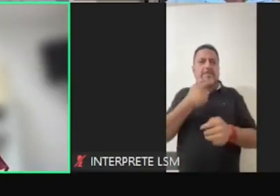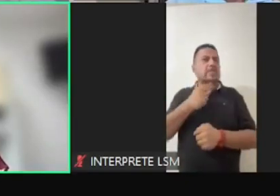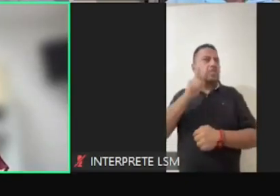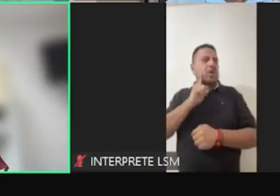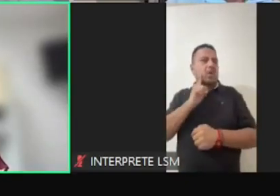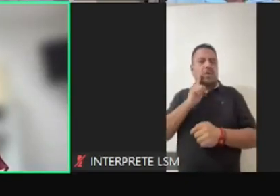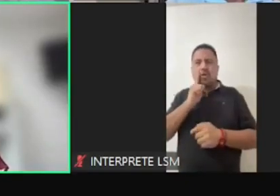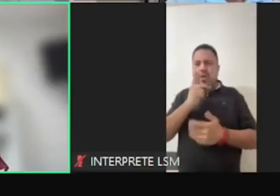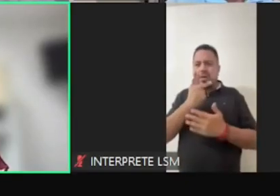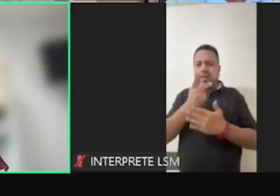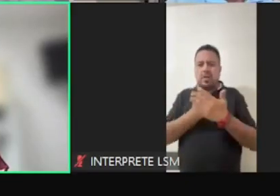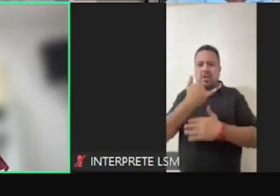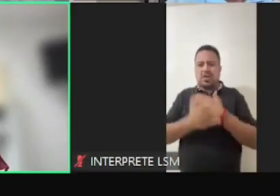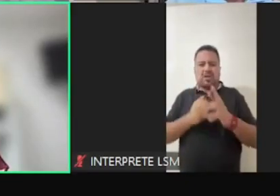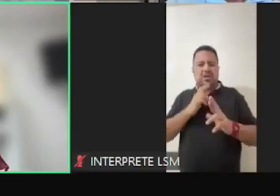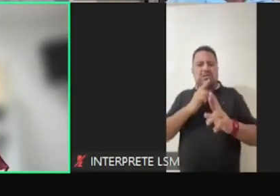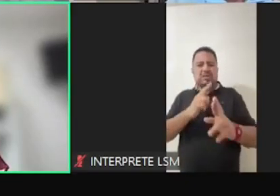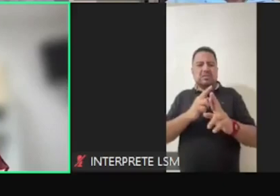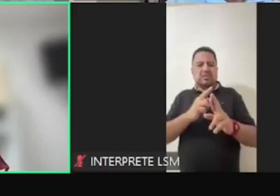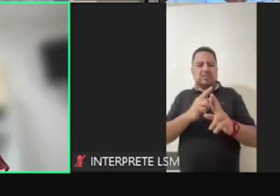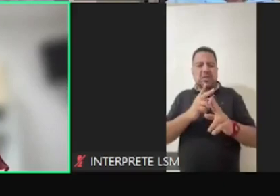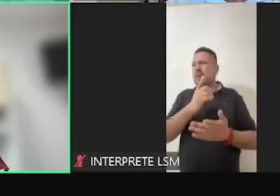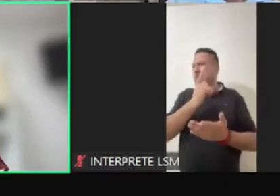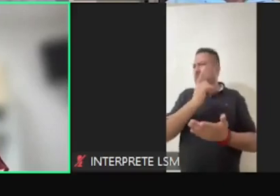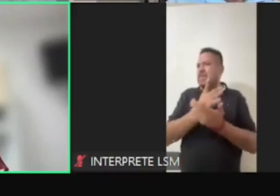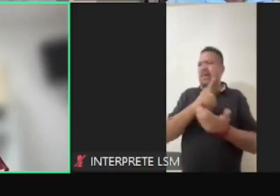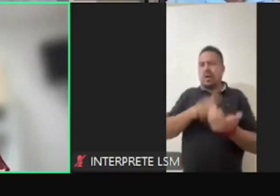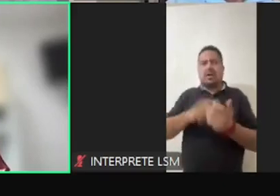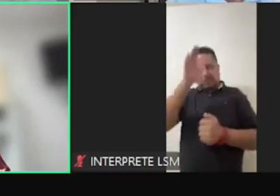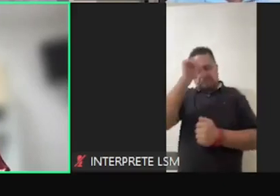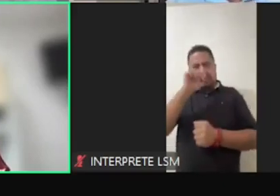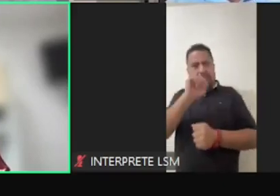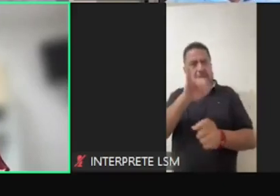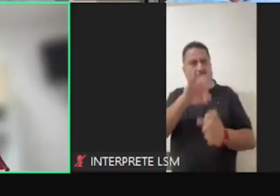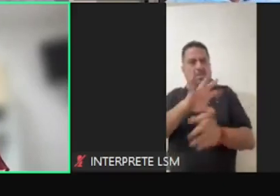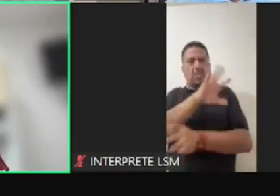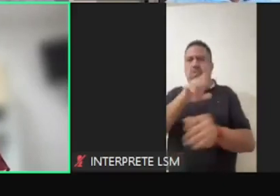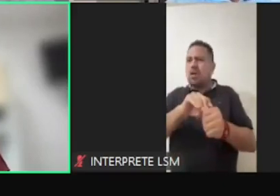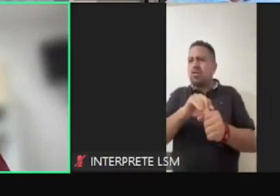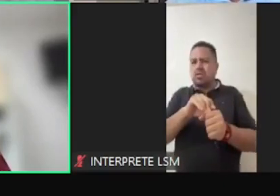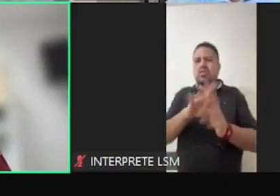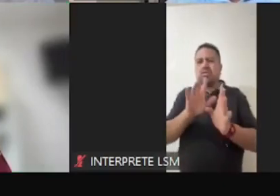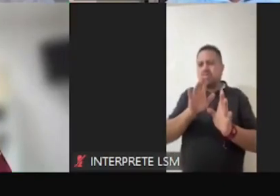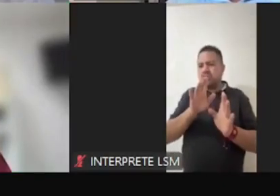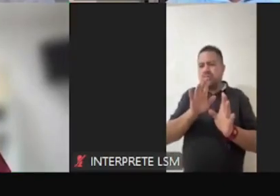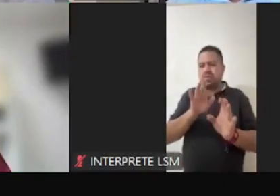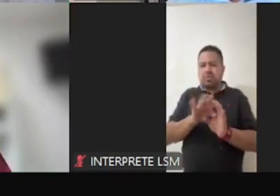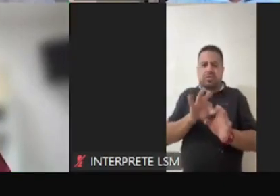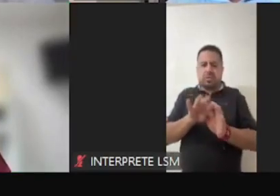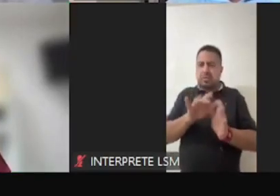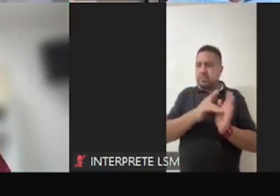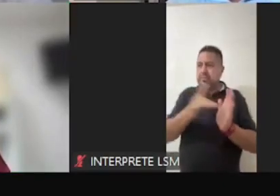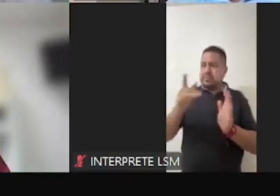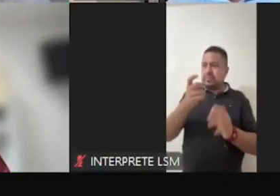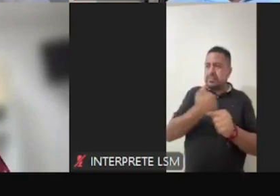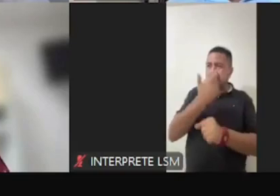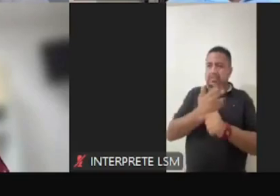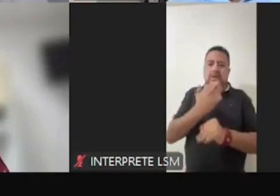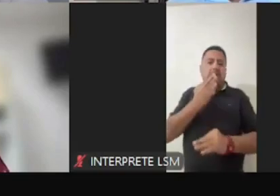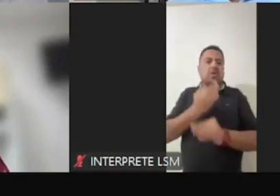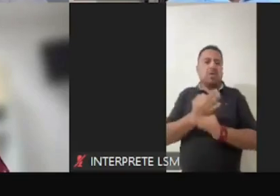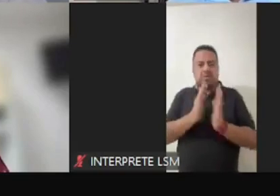proyectos de resolución el proyecto de resolución fue aprobado por unanimidad de votos Gracias secretaria general en